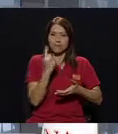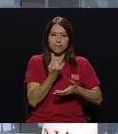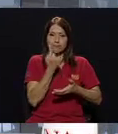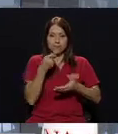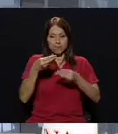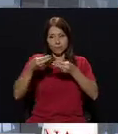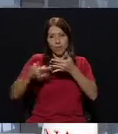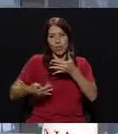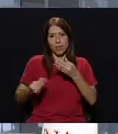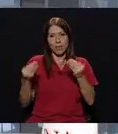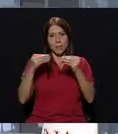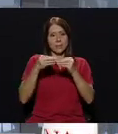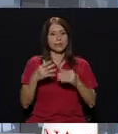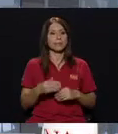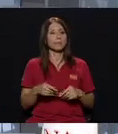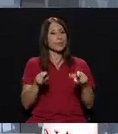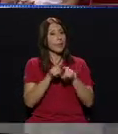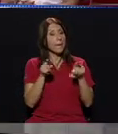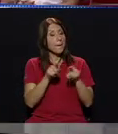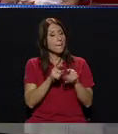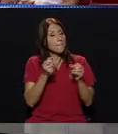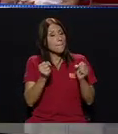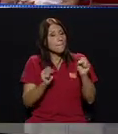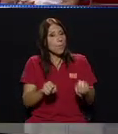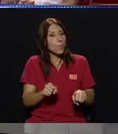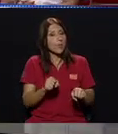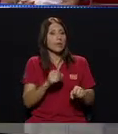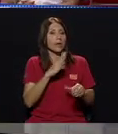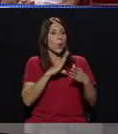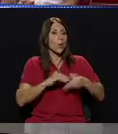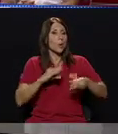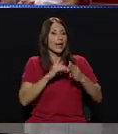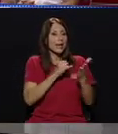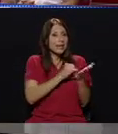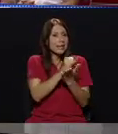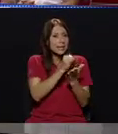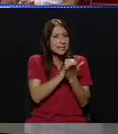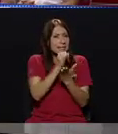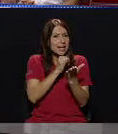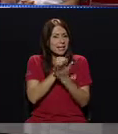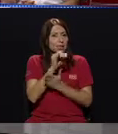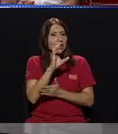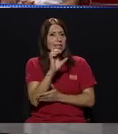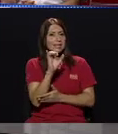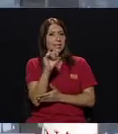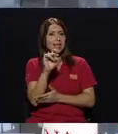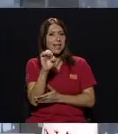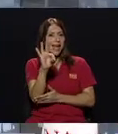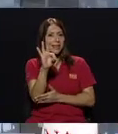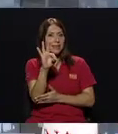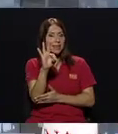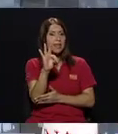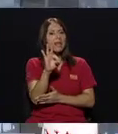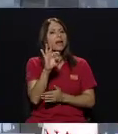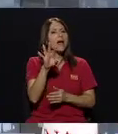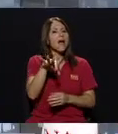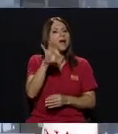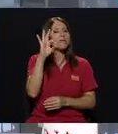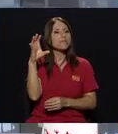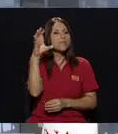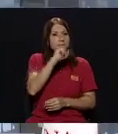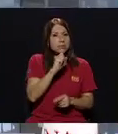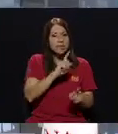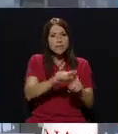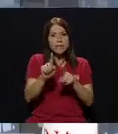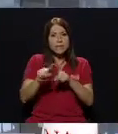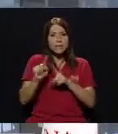abeja. Tal vez nos pueden contar un poco la experiencia de SINAT en la investigación y producción de estos diferentes tipos de